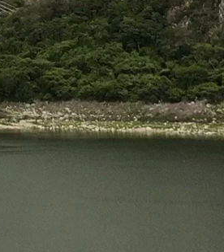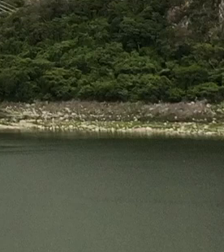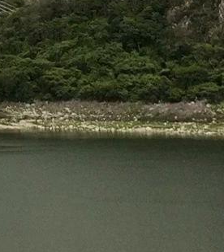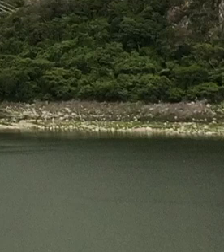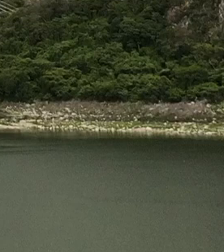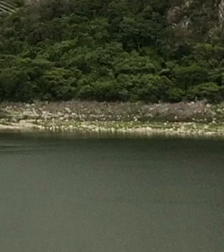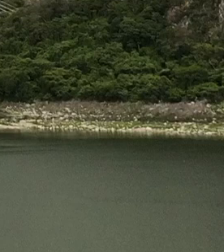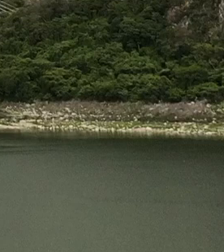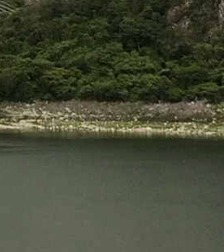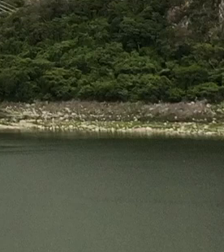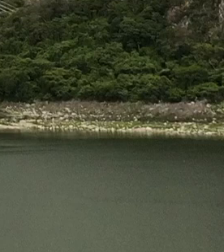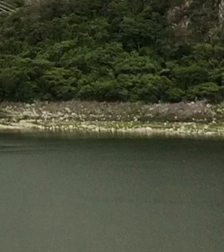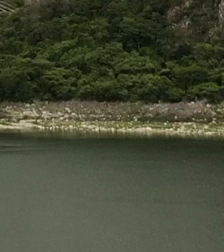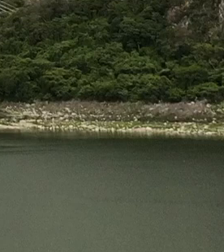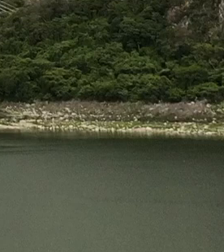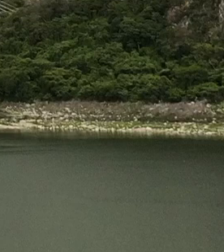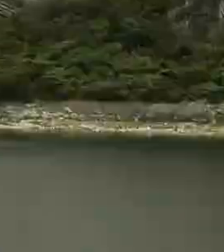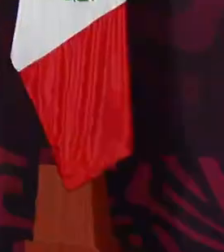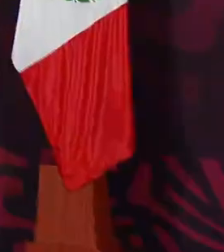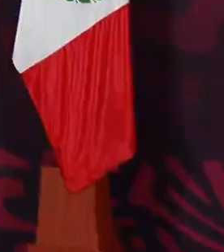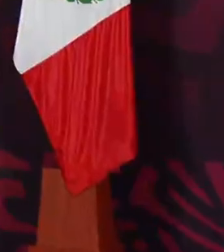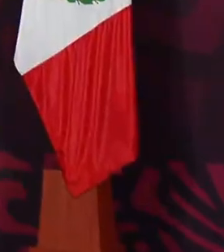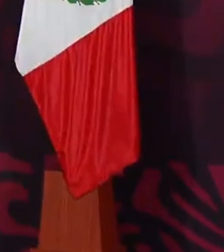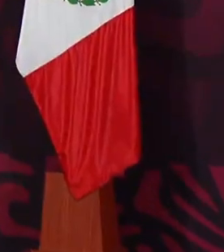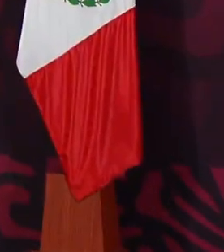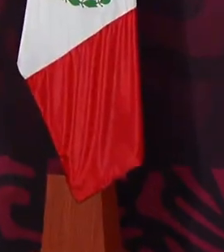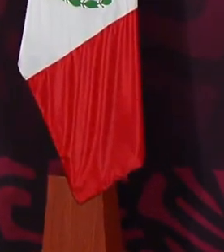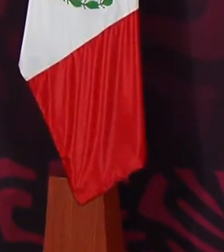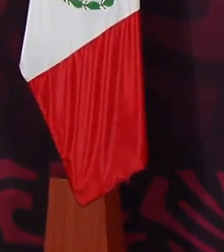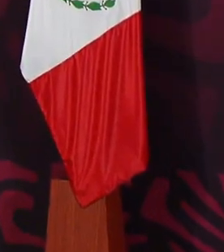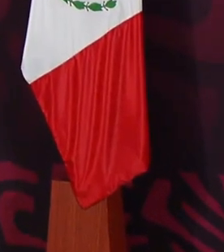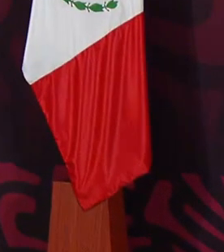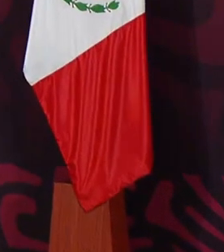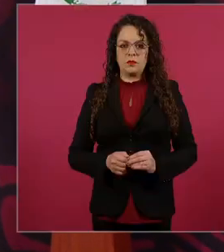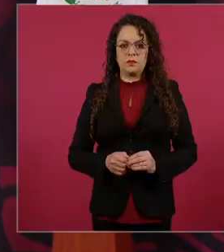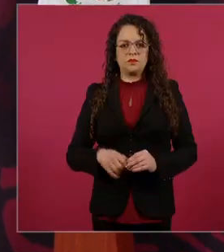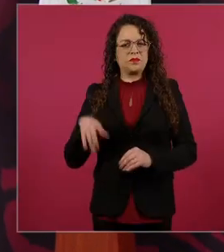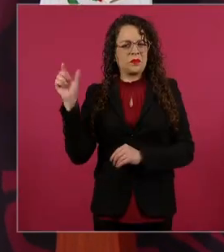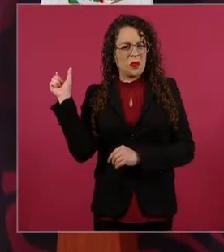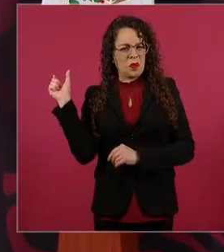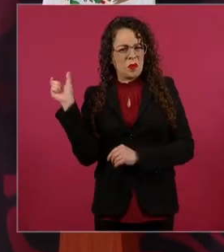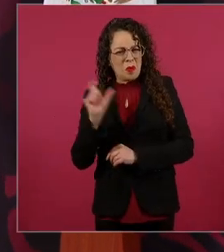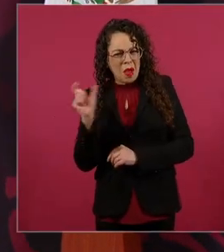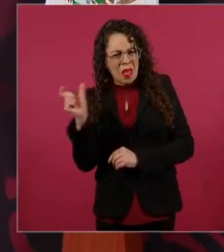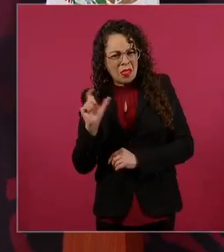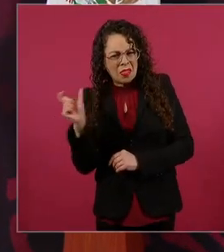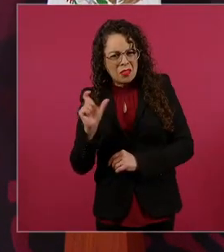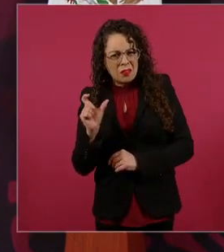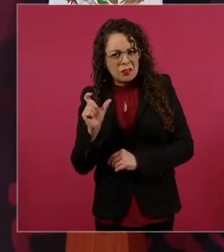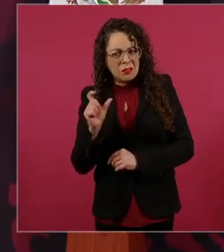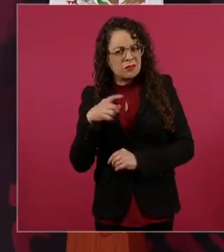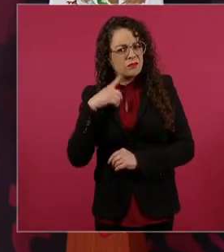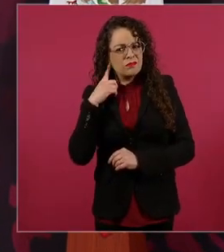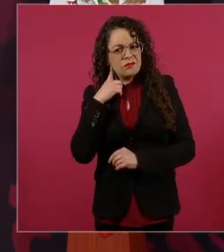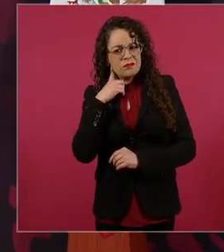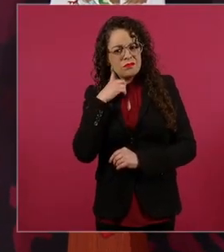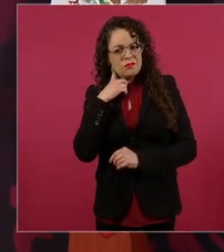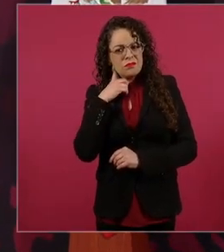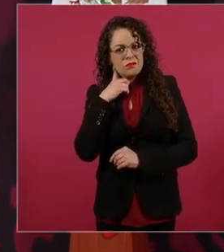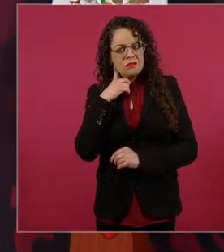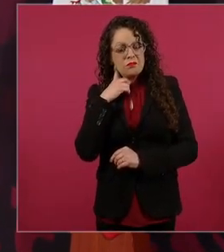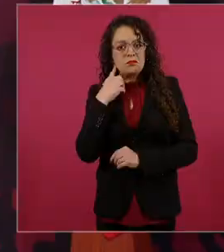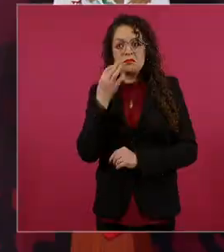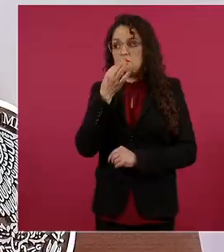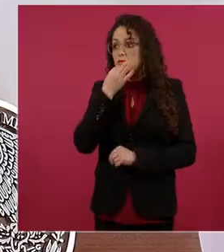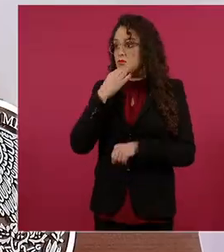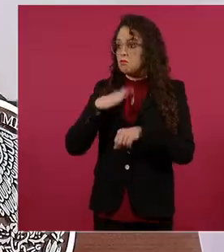¿de cuándo? de frenar las horas del tramo 5 de Tremaya no no tenemos notificación